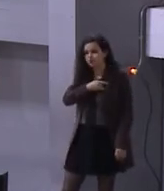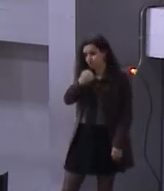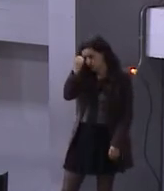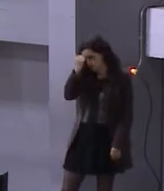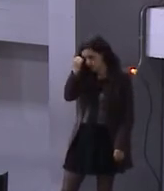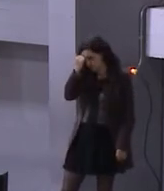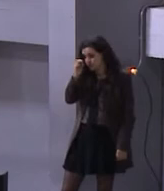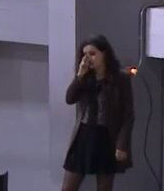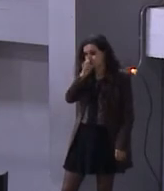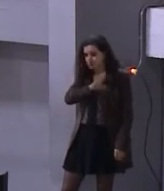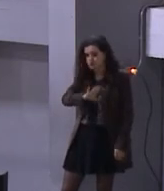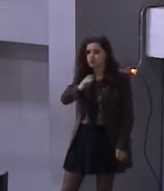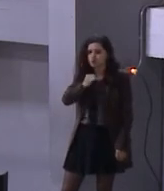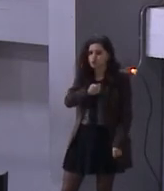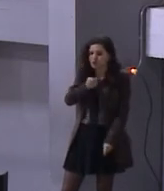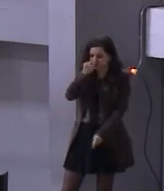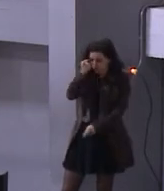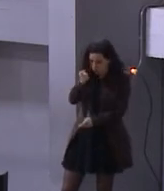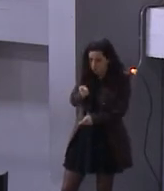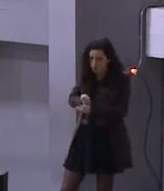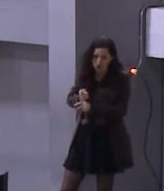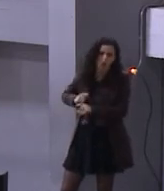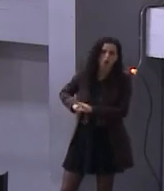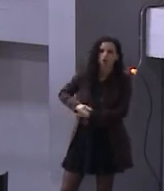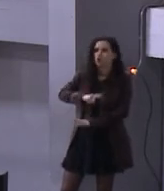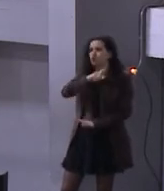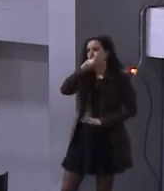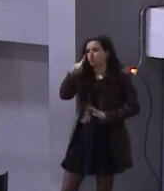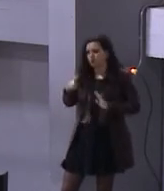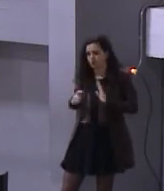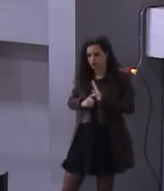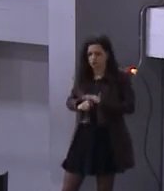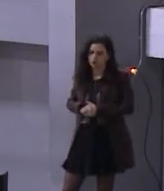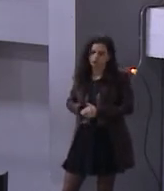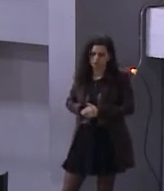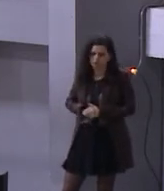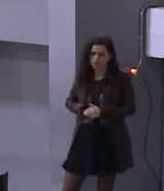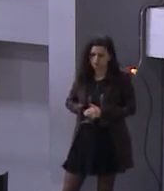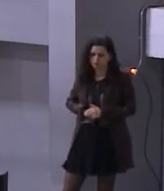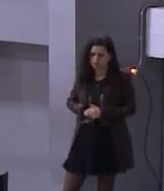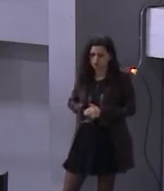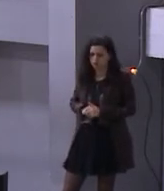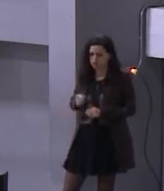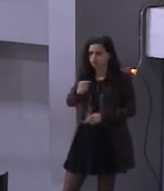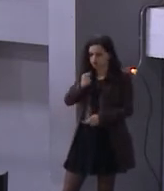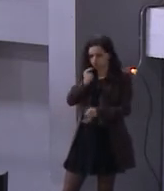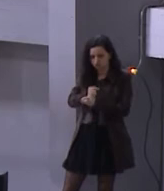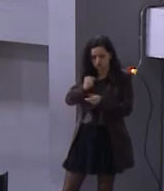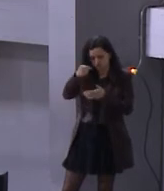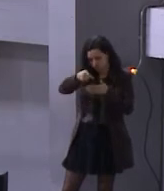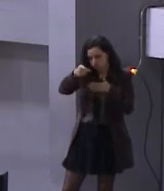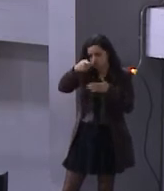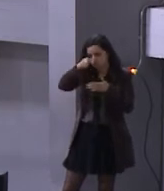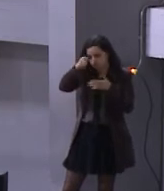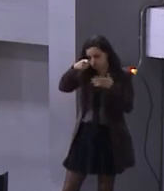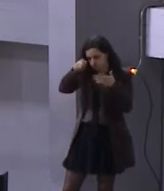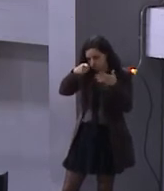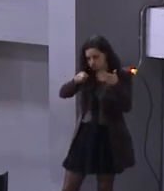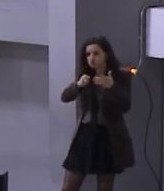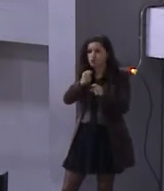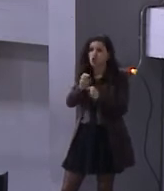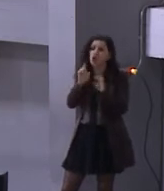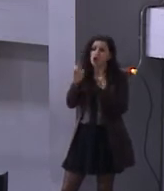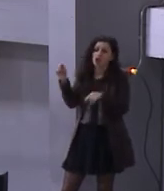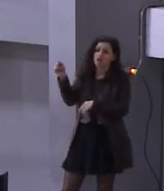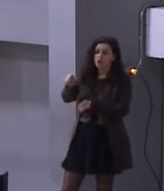hemos cumplido plenamente. Digamos, y tenemos toda la evidencia para ello y que ojalá venga la